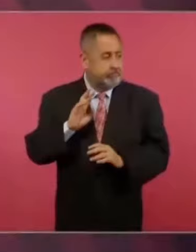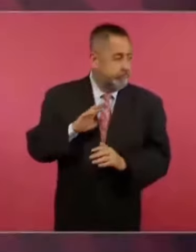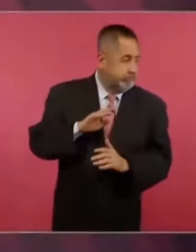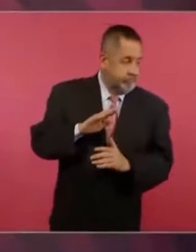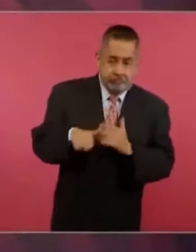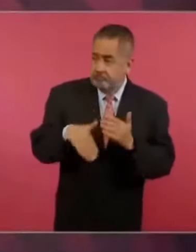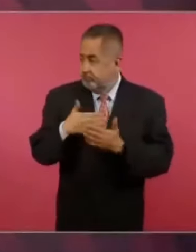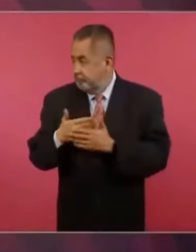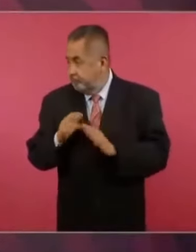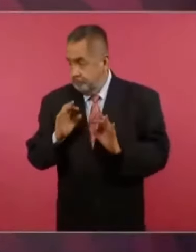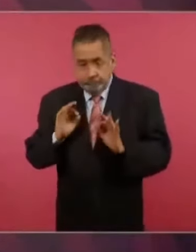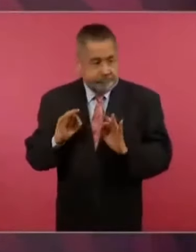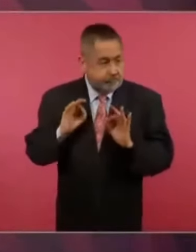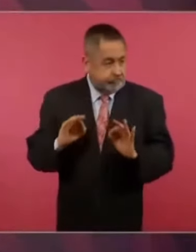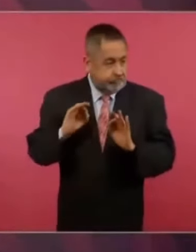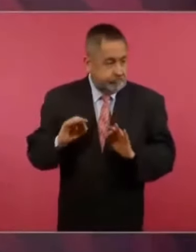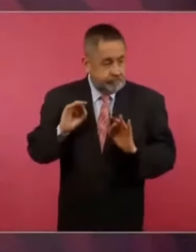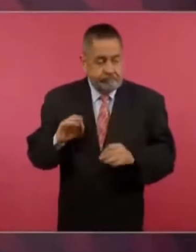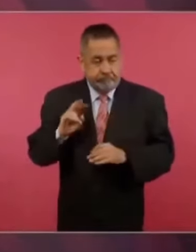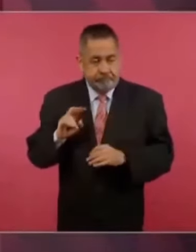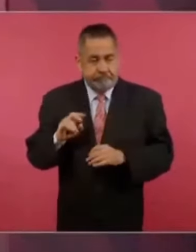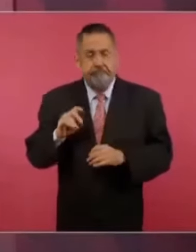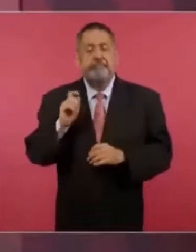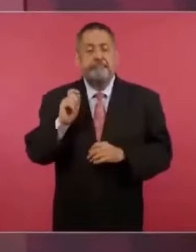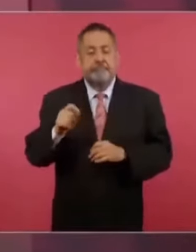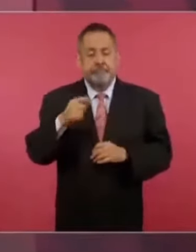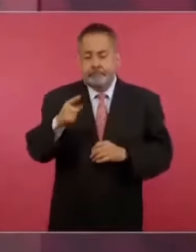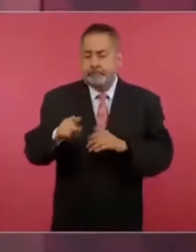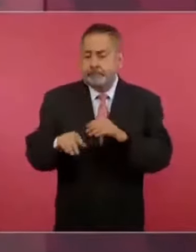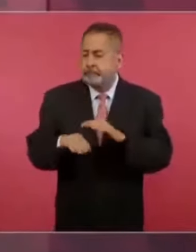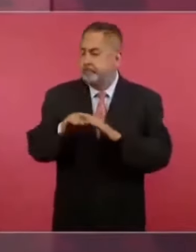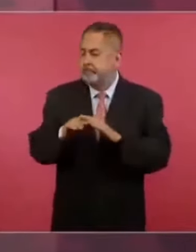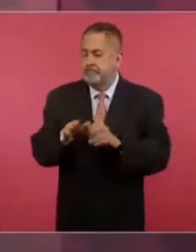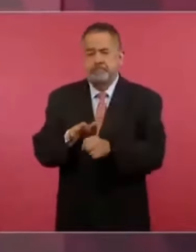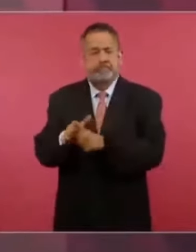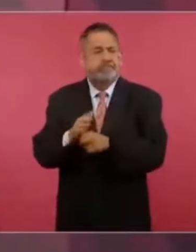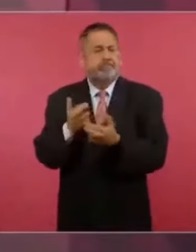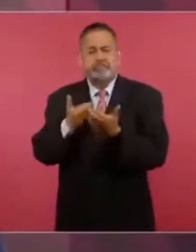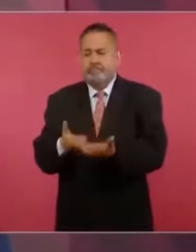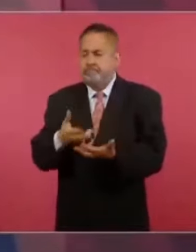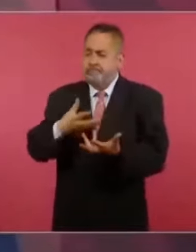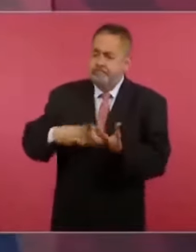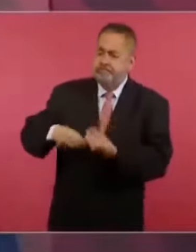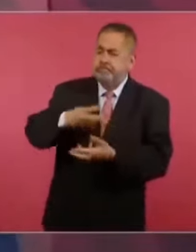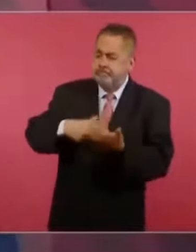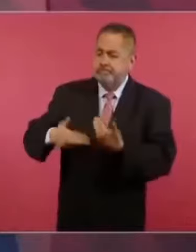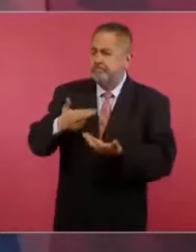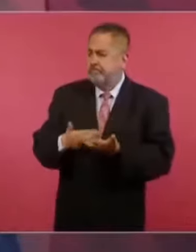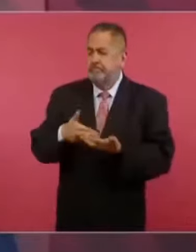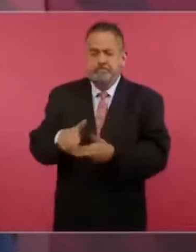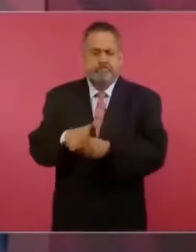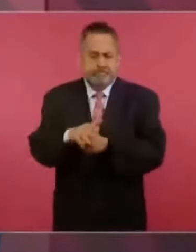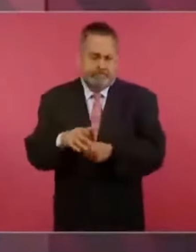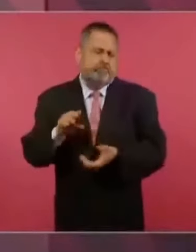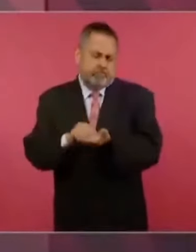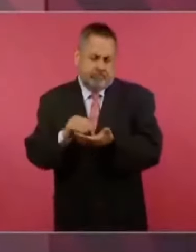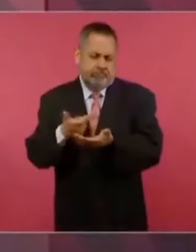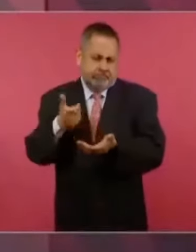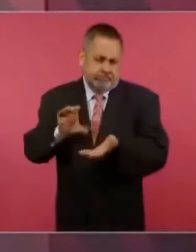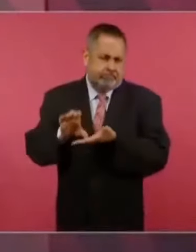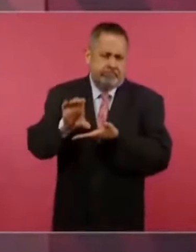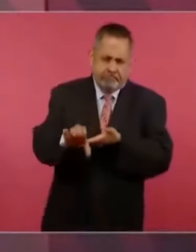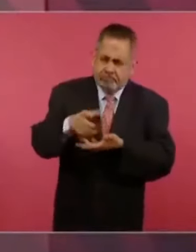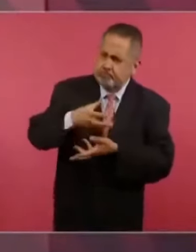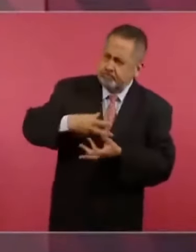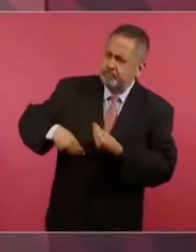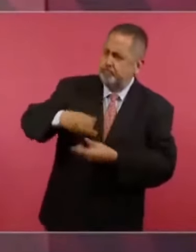todo sigue bien, a la autosuficiencia. Hay que seguir invirtiendo, desde luego, pero